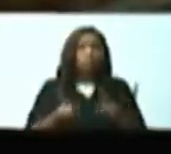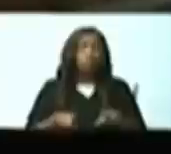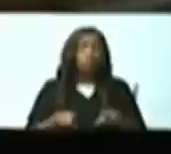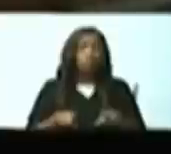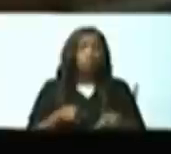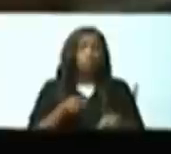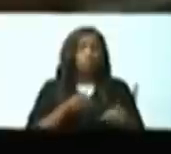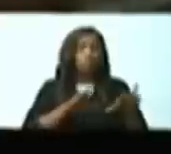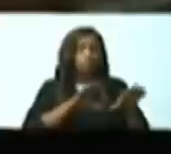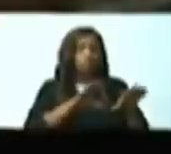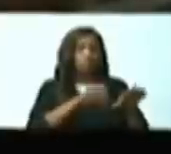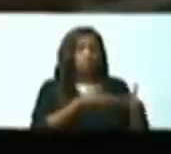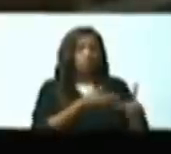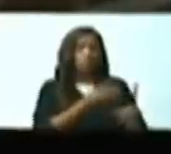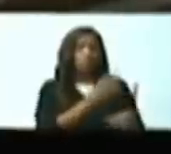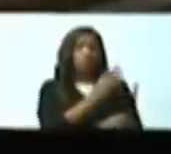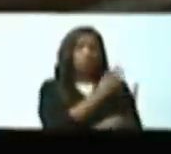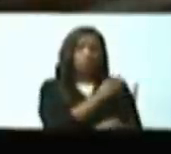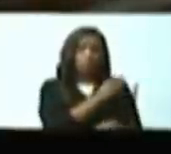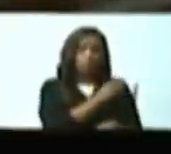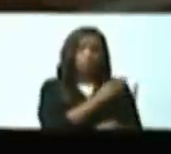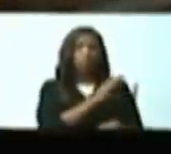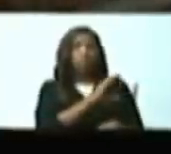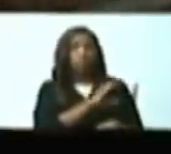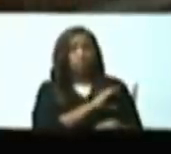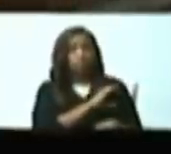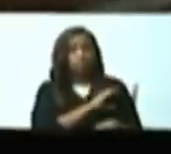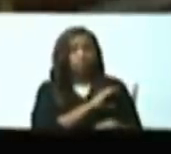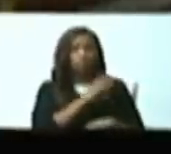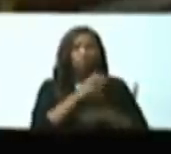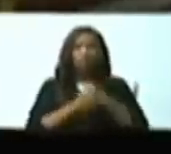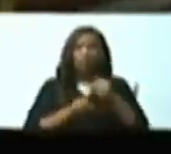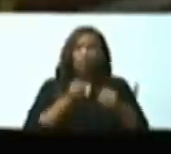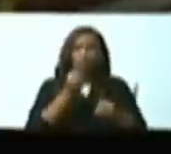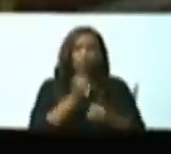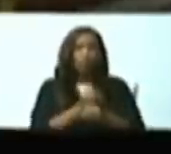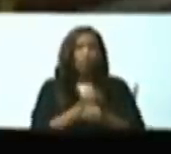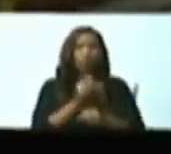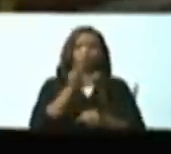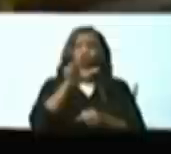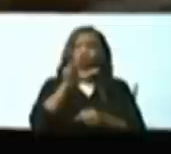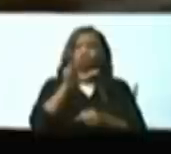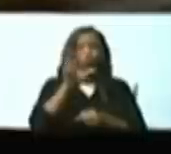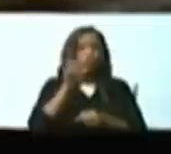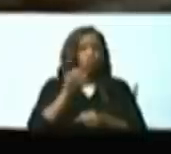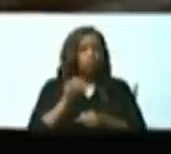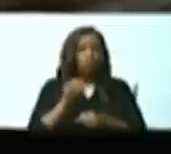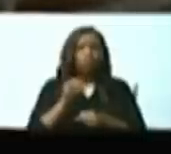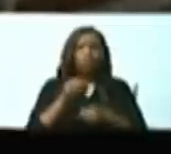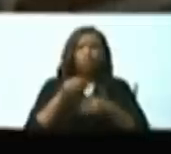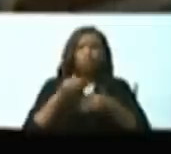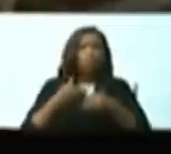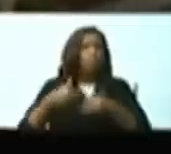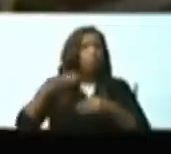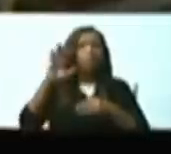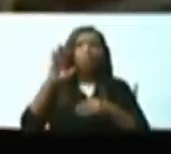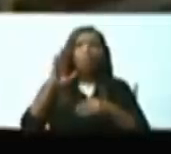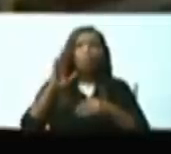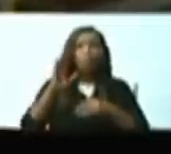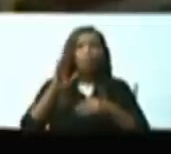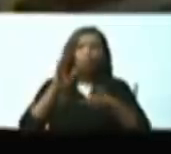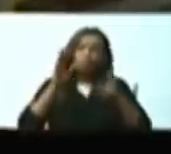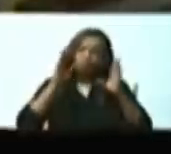oficiales que sirvieron por más de 30 y 40 años en la institución y que hoy